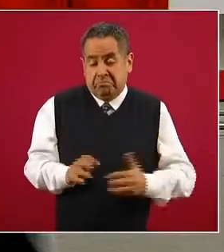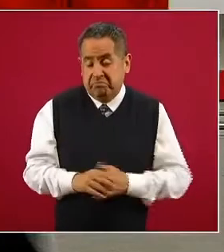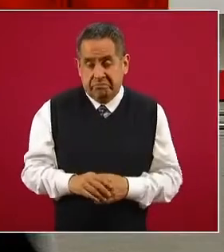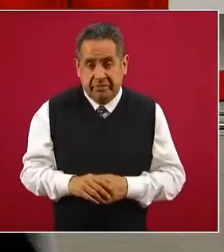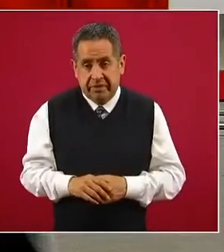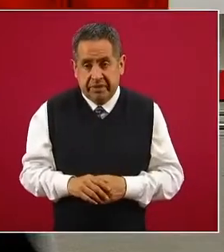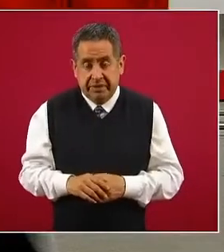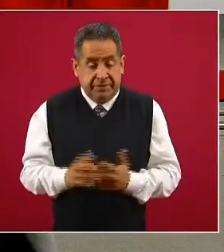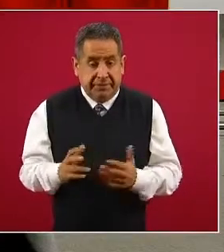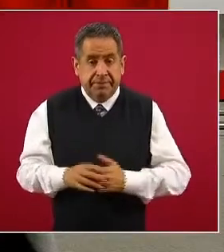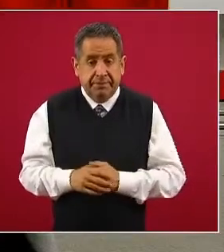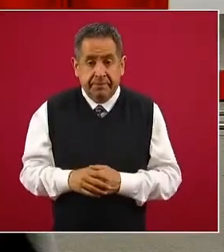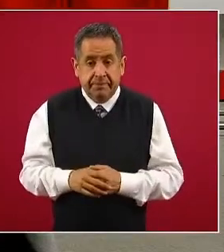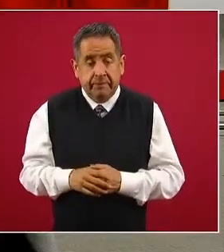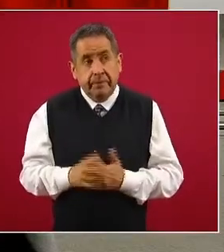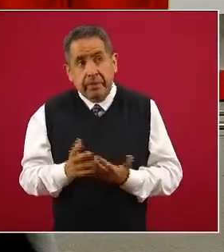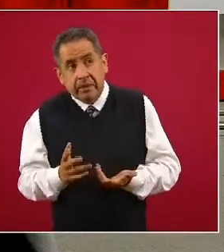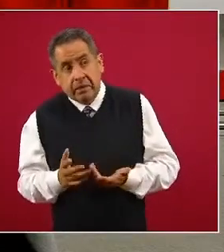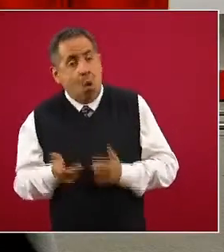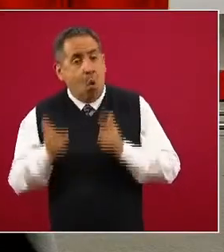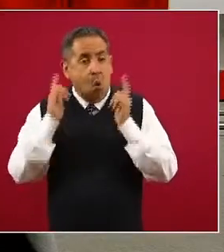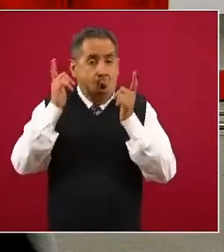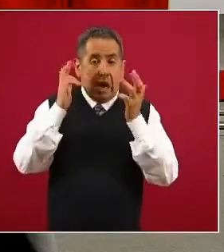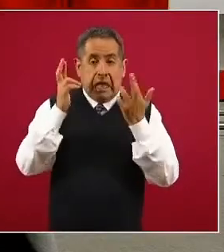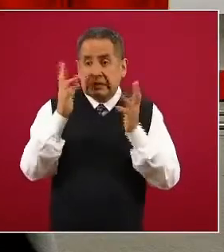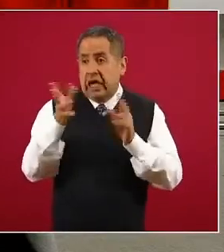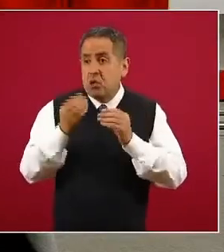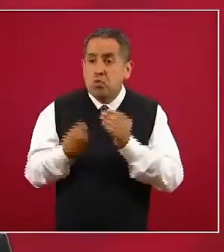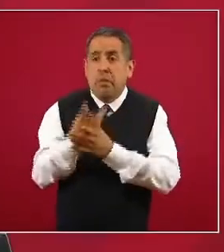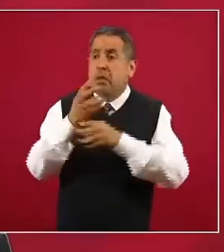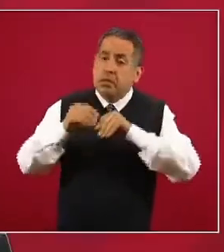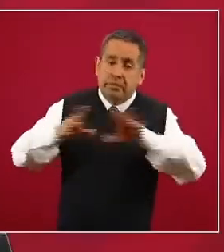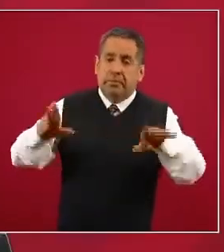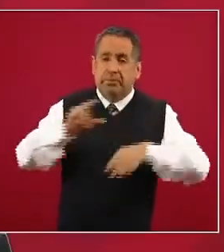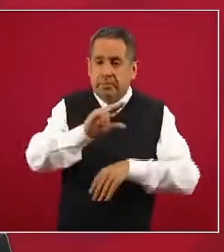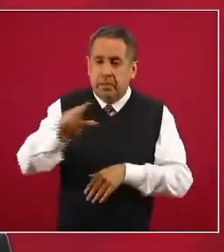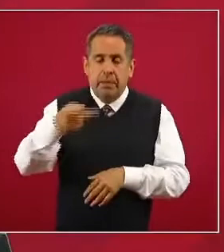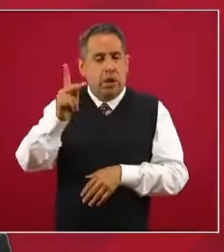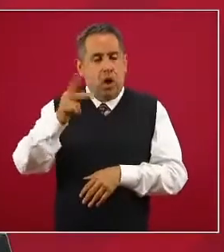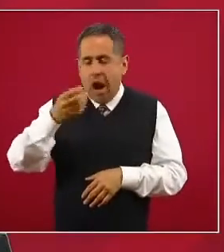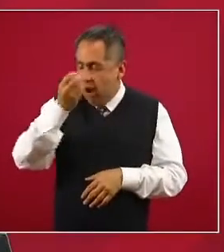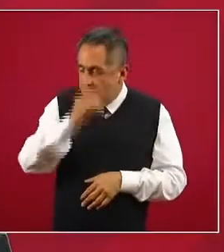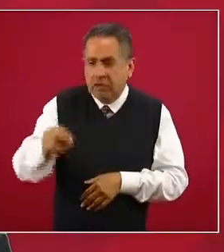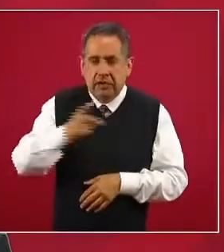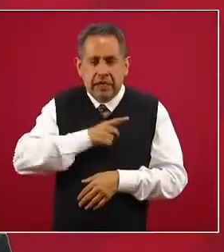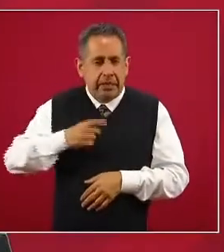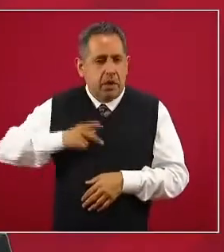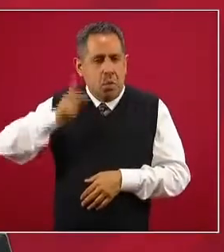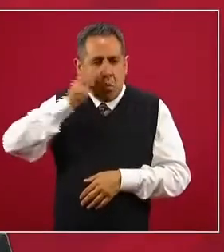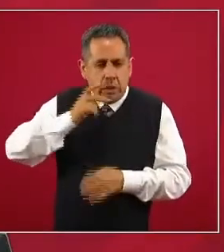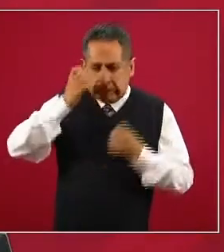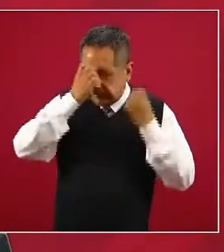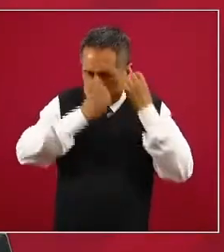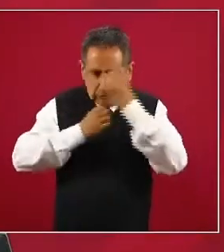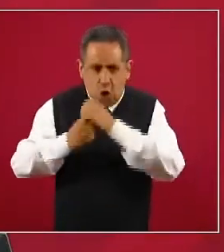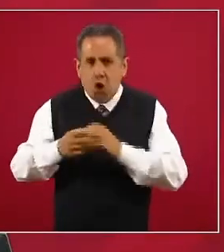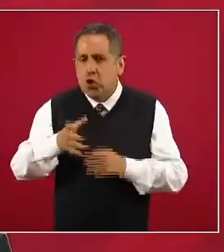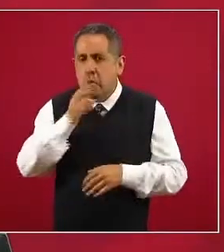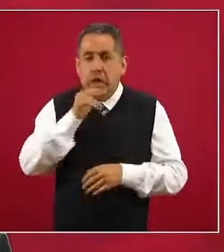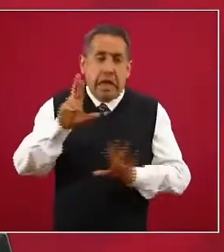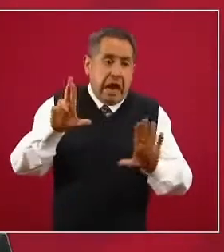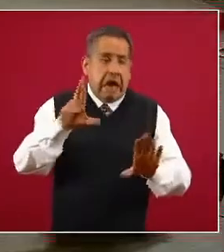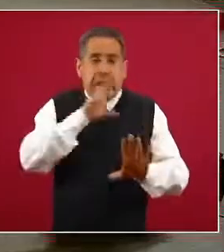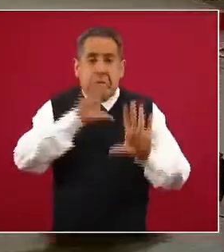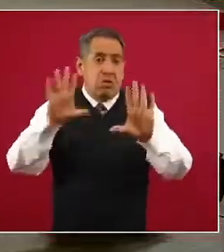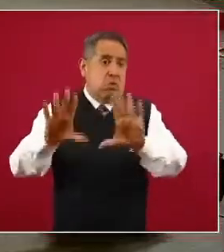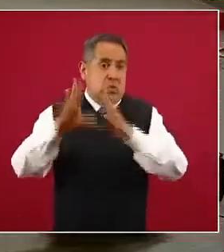y pues todas y todos queremos que haya vacunas pronto, pero los ensayos clínicos tienen sus tiempos. No se puede anticipar vísperas,